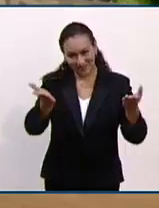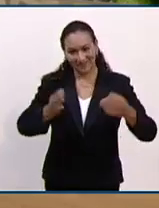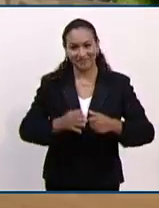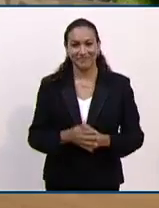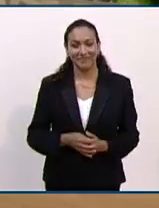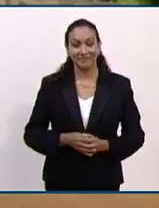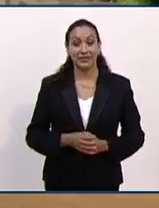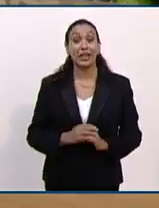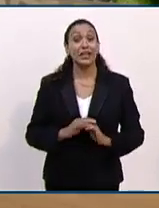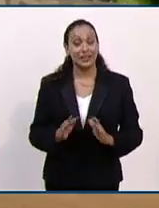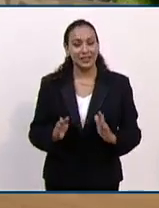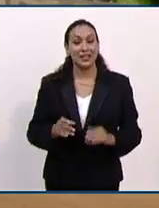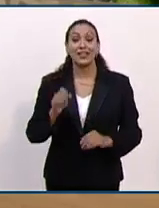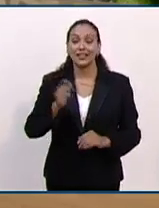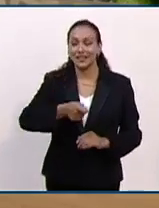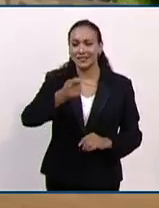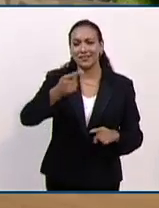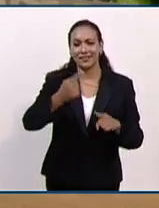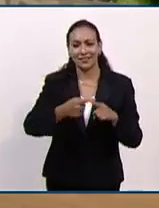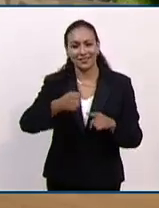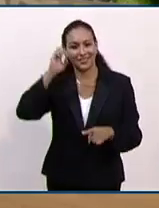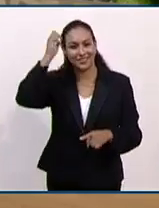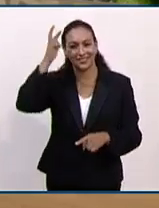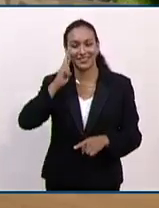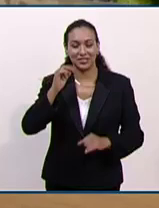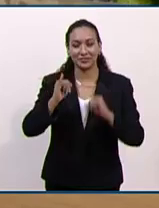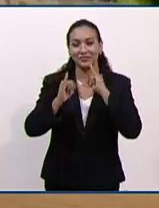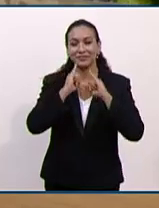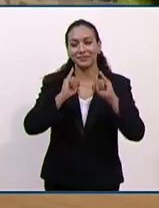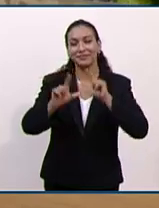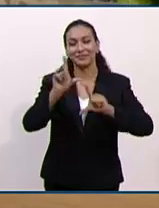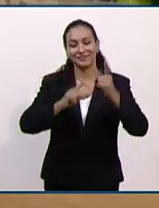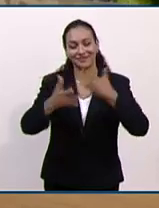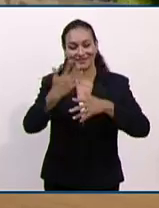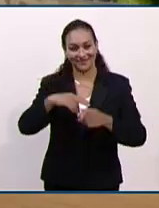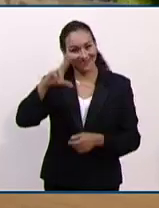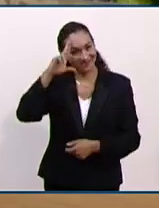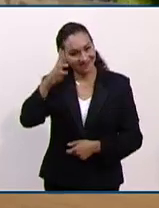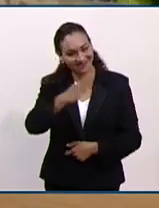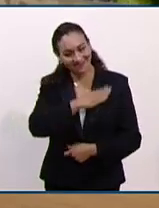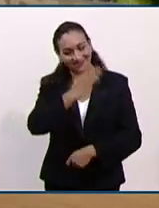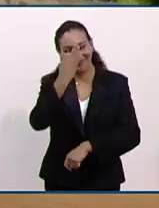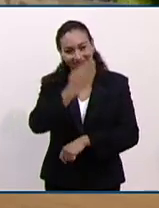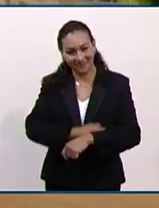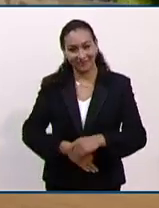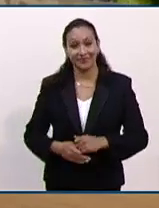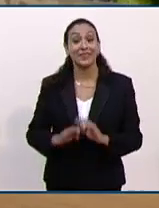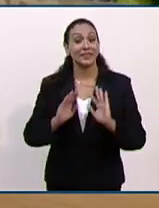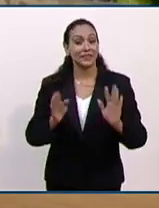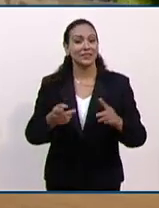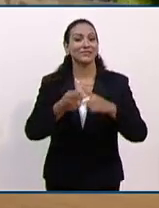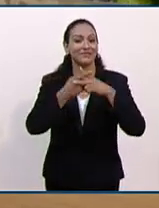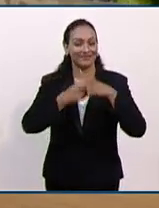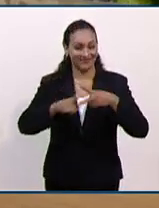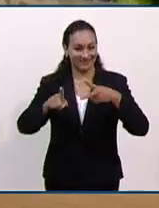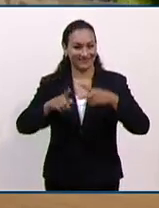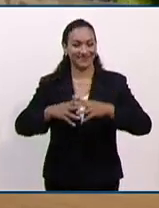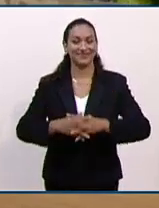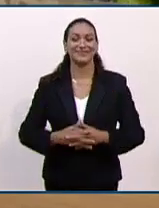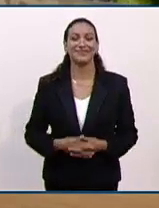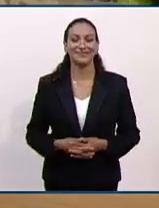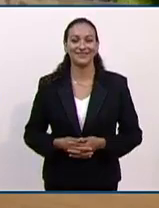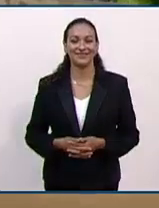Antes de comenzar, saludo a Osiris Rostro, en la interpretación en lengua de señas mexicana. Ahora sí,